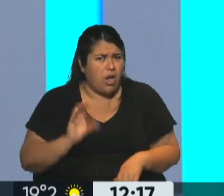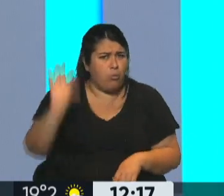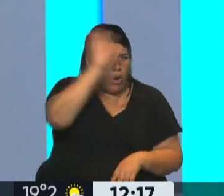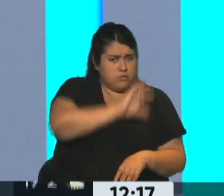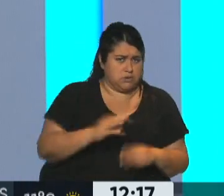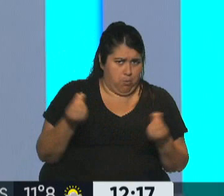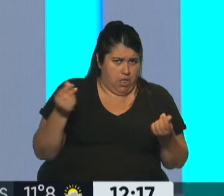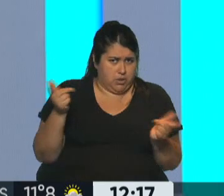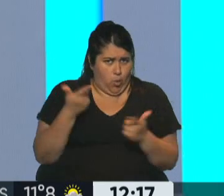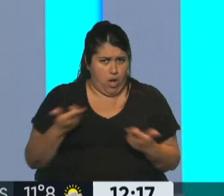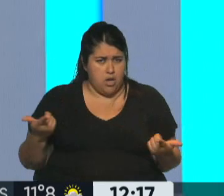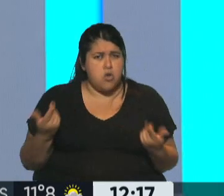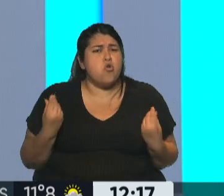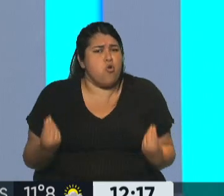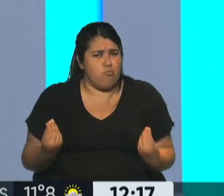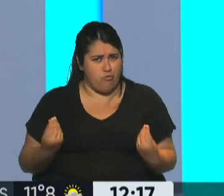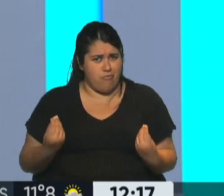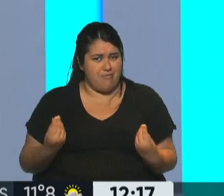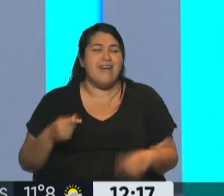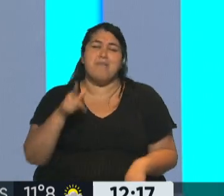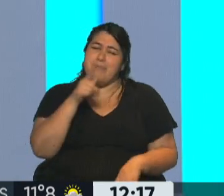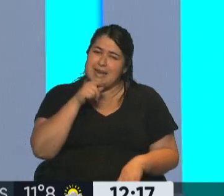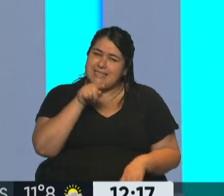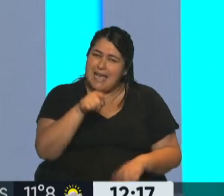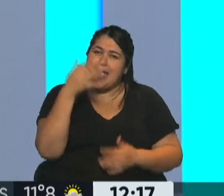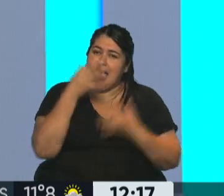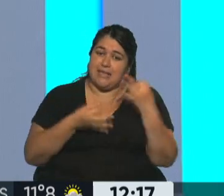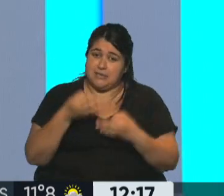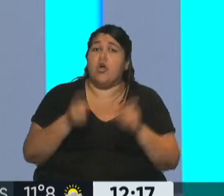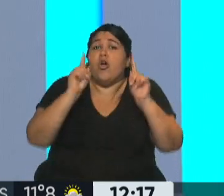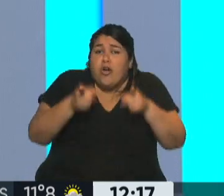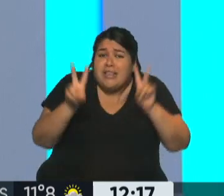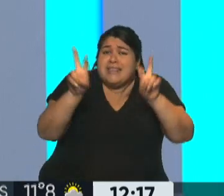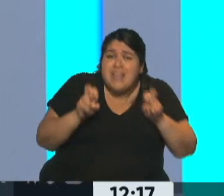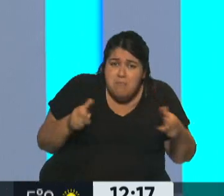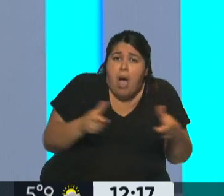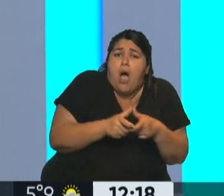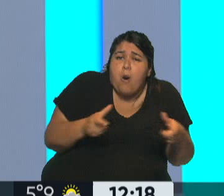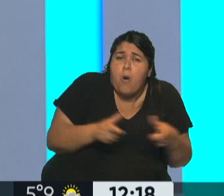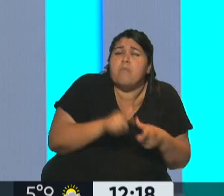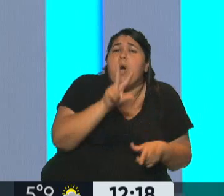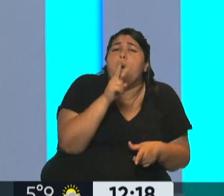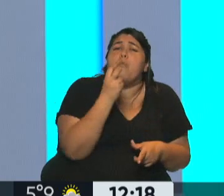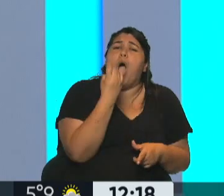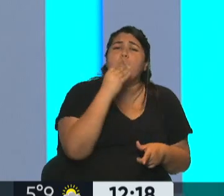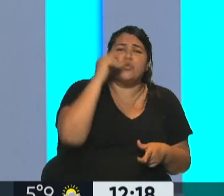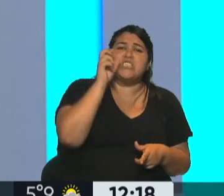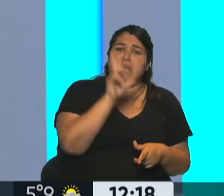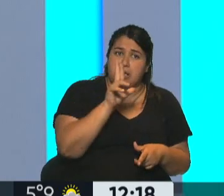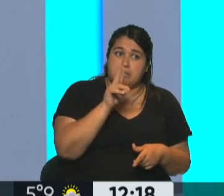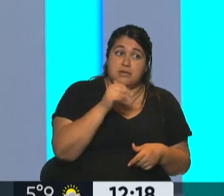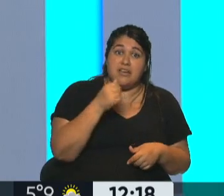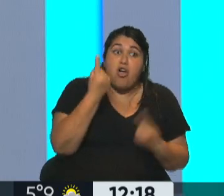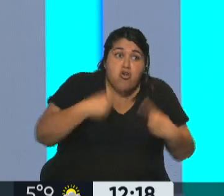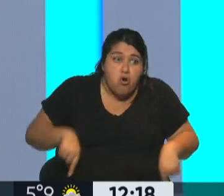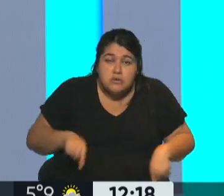desfinanciadas. Entonces, me parece que ahí, lo mismo con el esquema de vouchers, ¿no? Si todo esto se empieza a implementar,